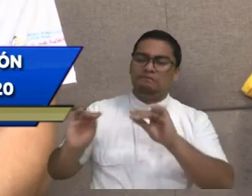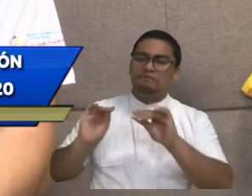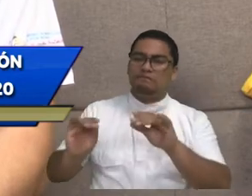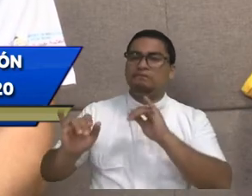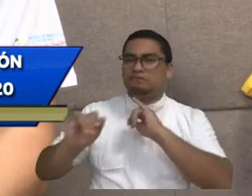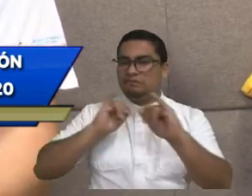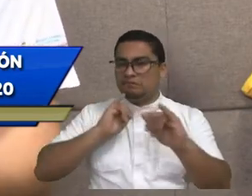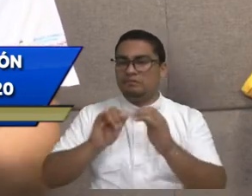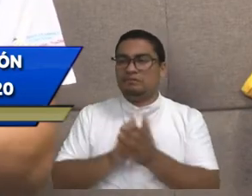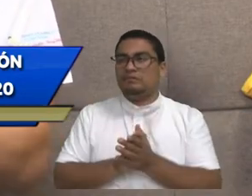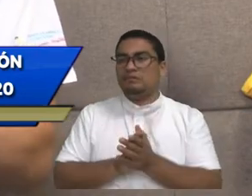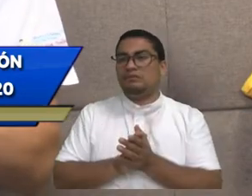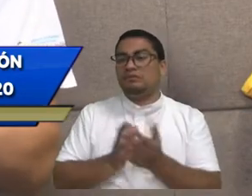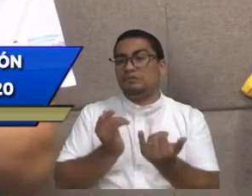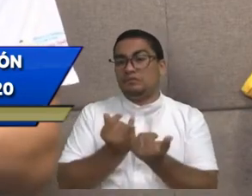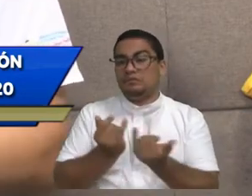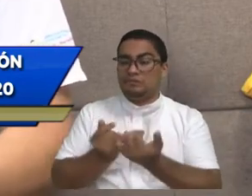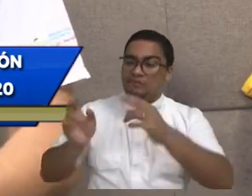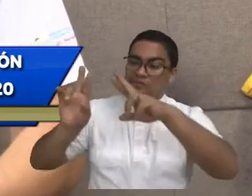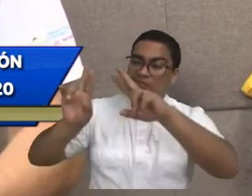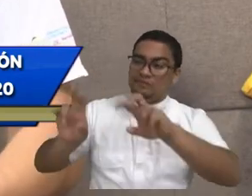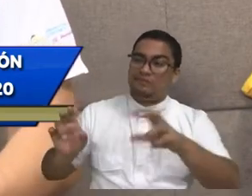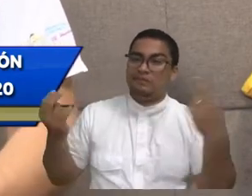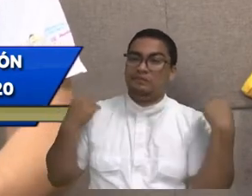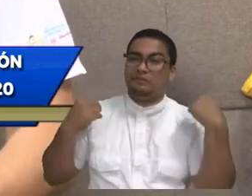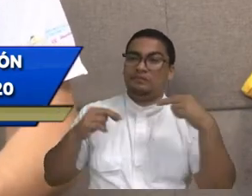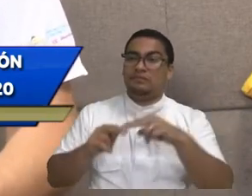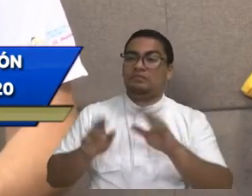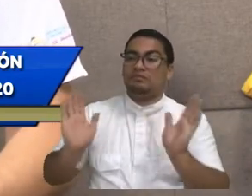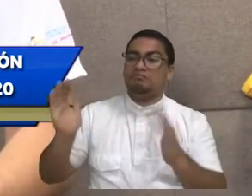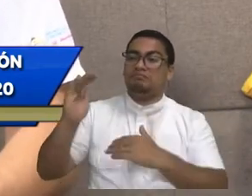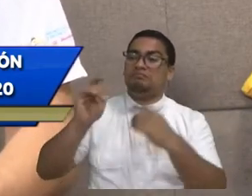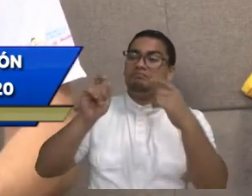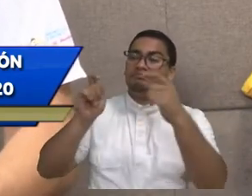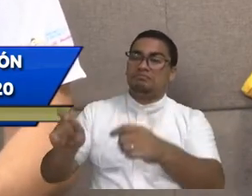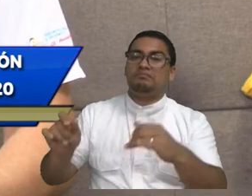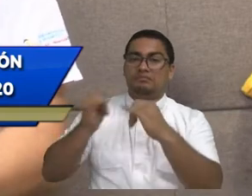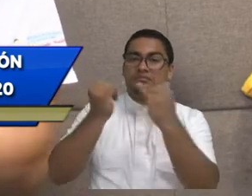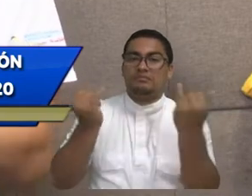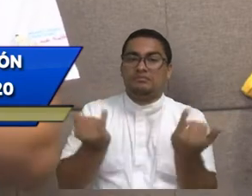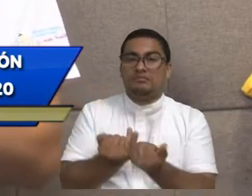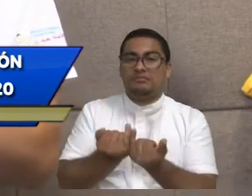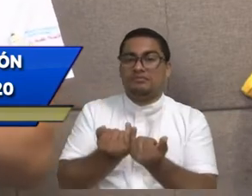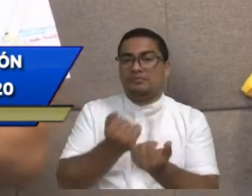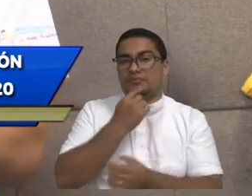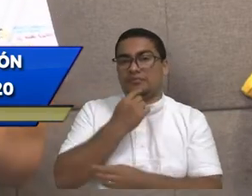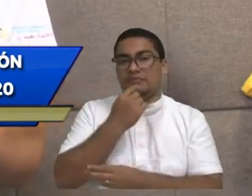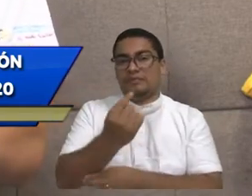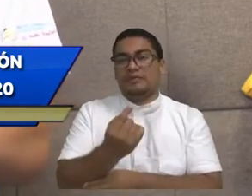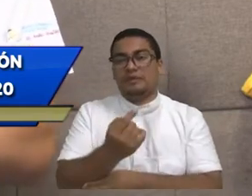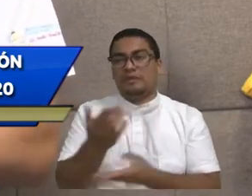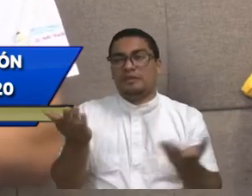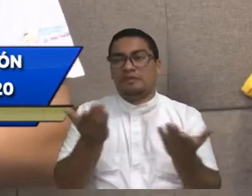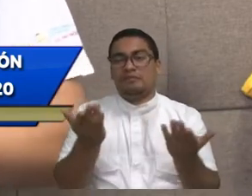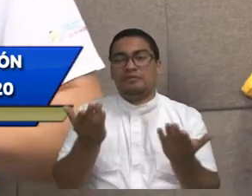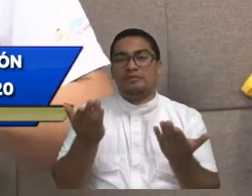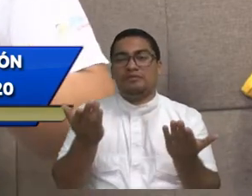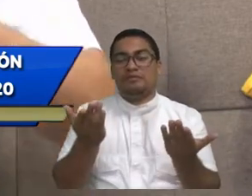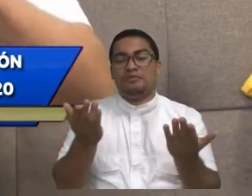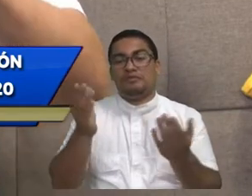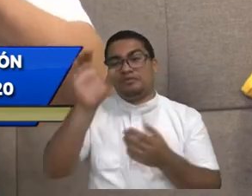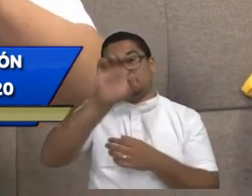idioma y entonces vamos a estar evaluando nuestros docentes y los vamos a estar certificando internacionalmente desde el marco como europeo